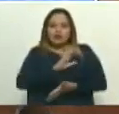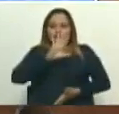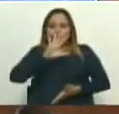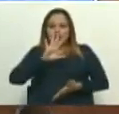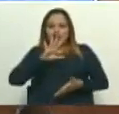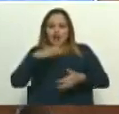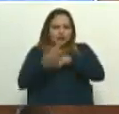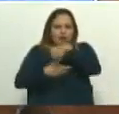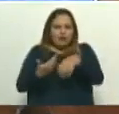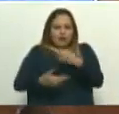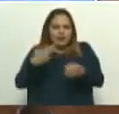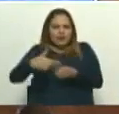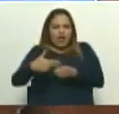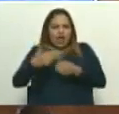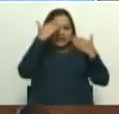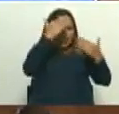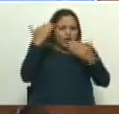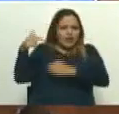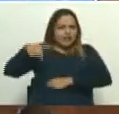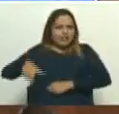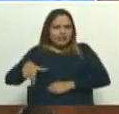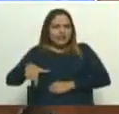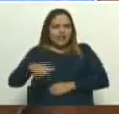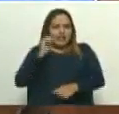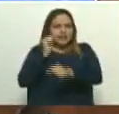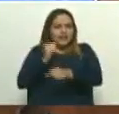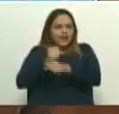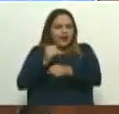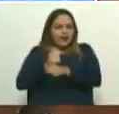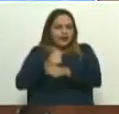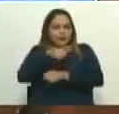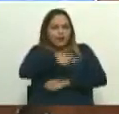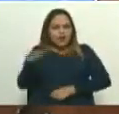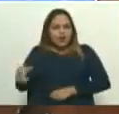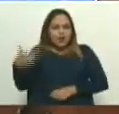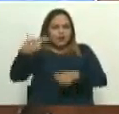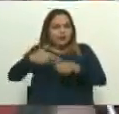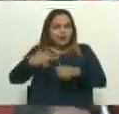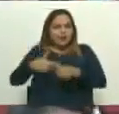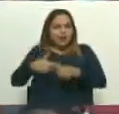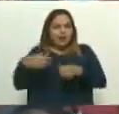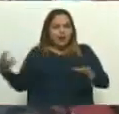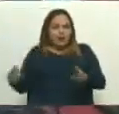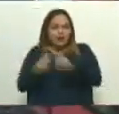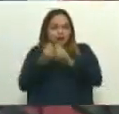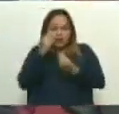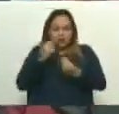desde acá a los trabajadores de la industria petrolera y con ellos a su compañero Will Rangel.